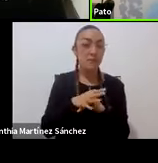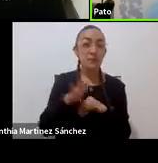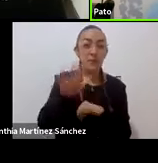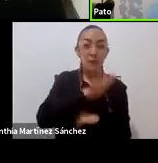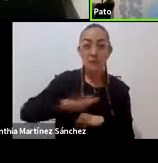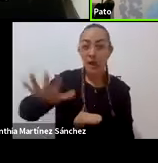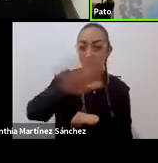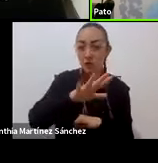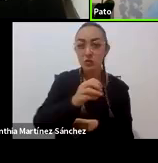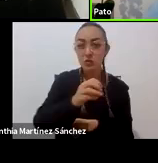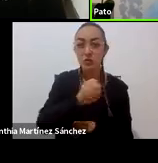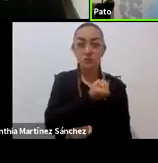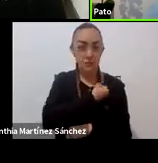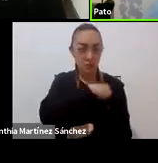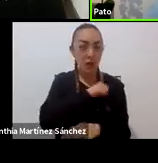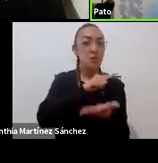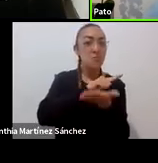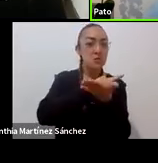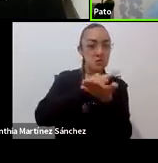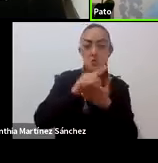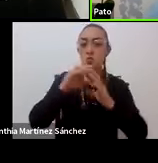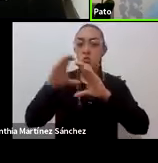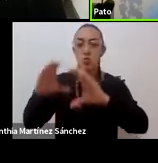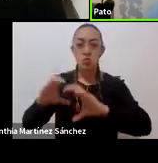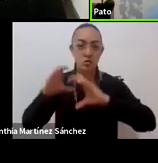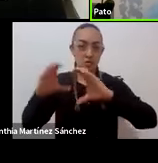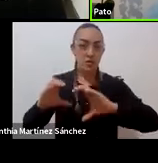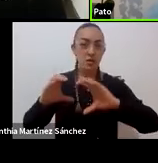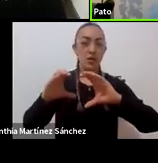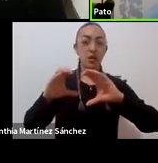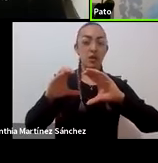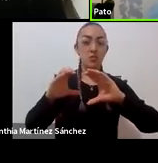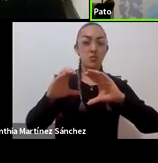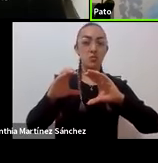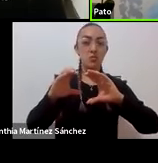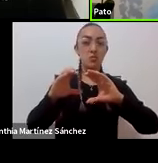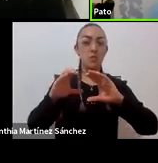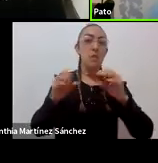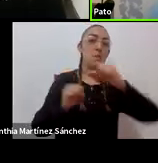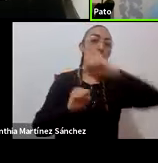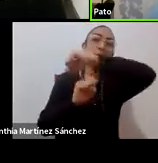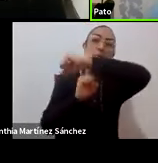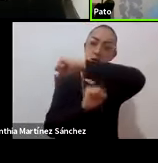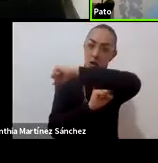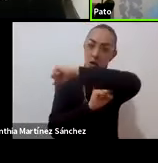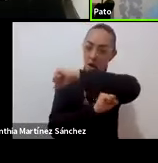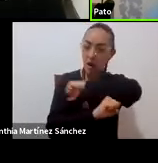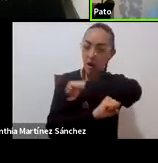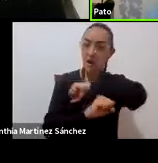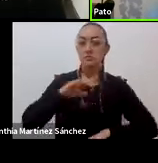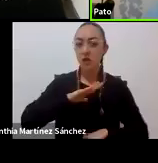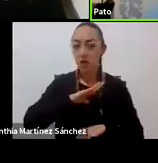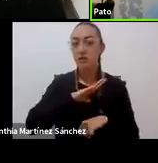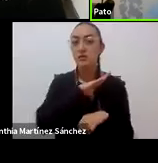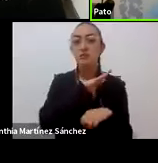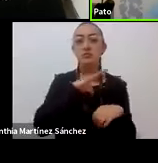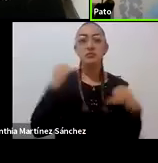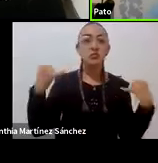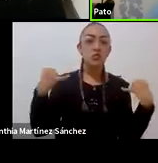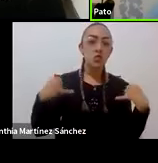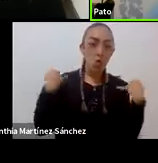el barrio está cuidado, si el barrio tiene infraestructura como pilares, los jóvenes unen